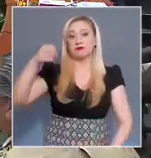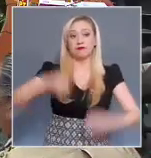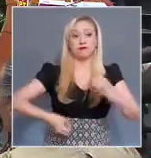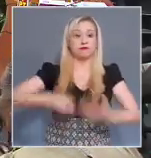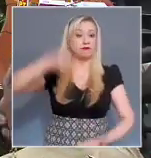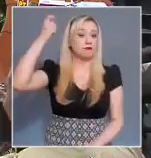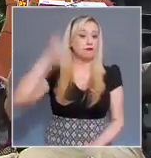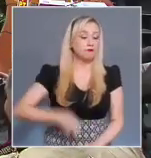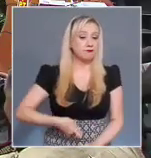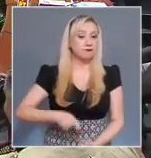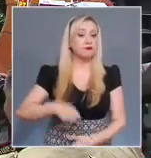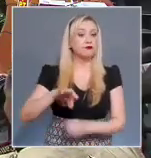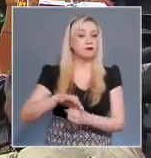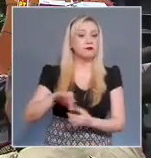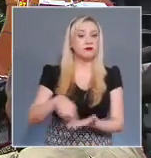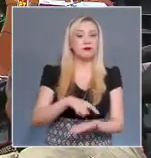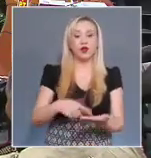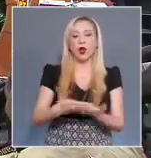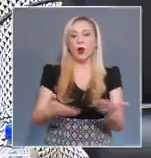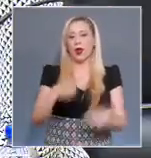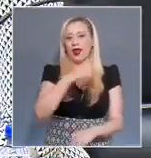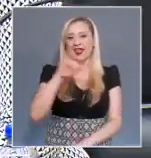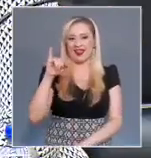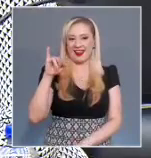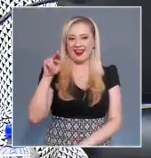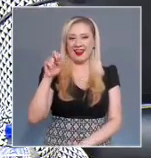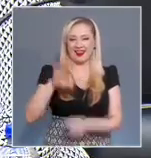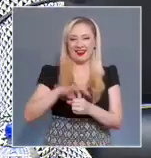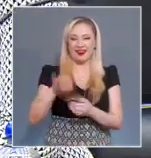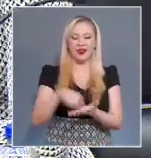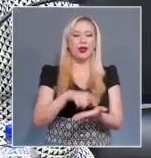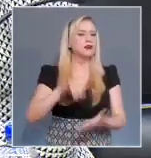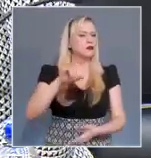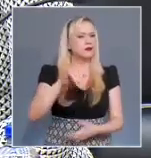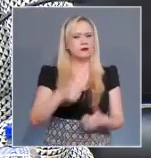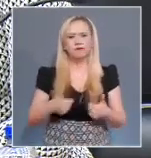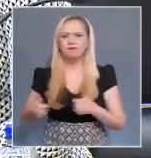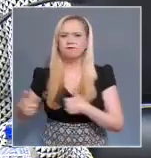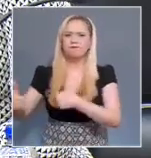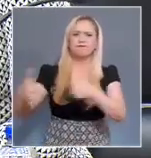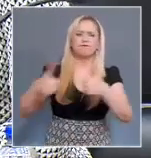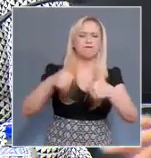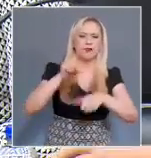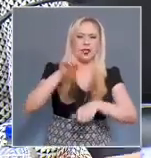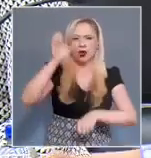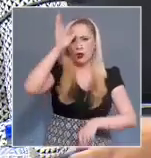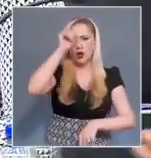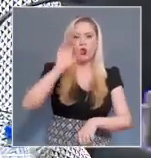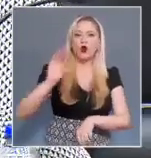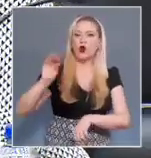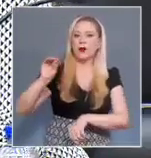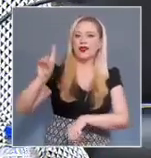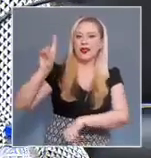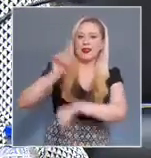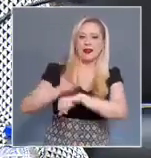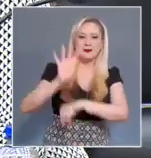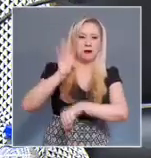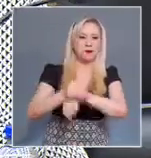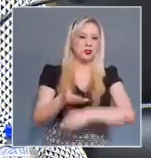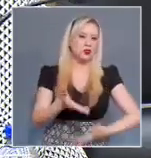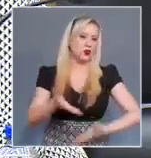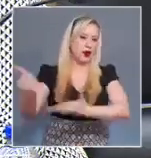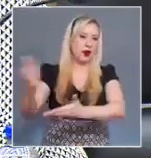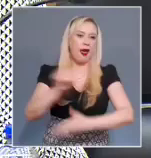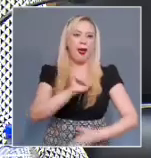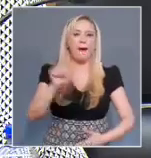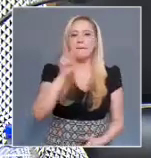Consejo General del INE aprobó por unanimidad aumentar a 90 los días de licencia de paternidad. En este caso, se está